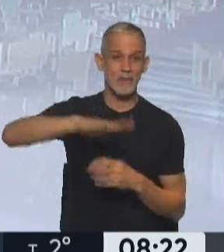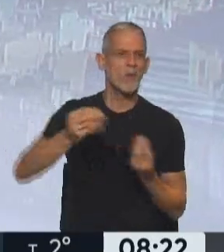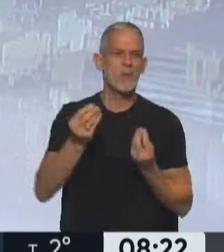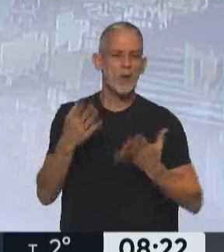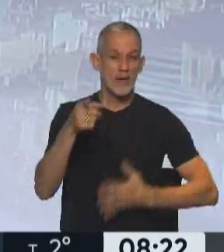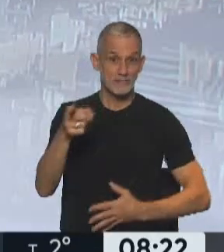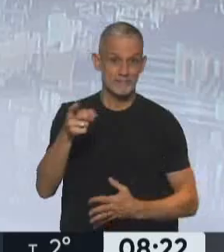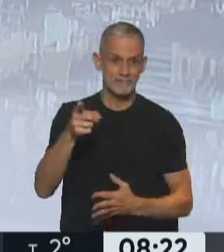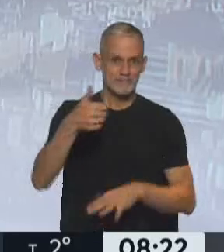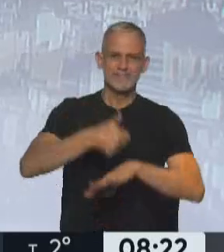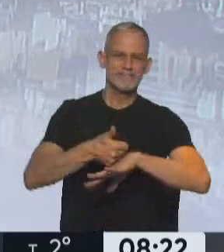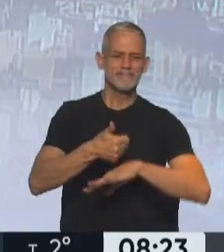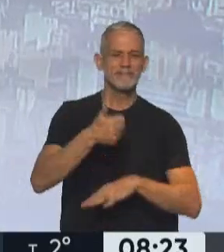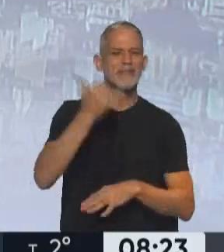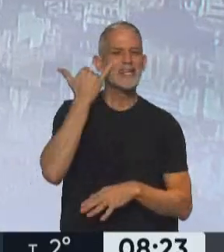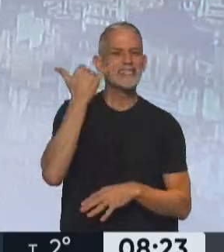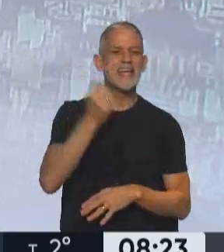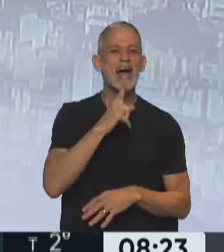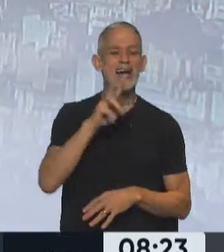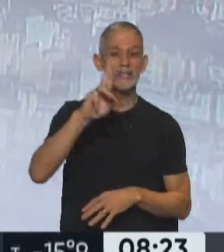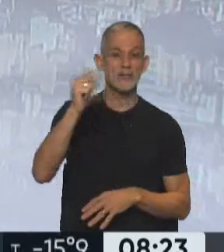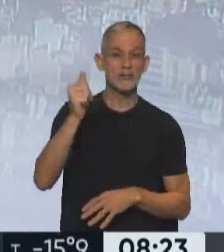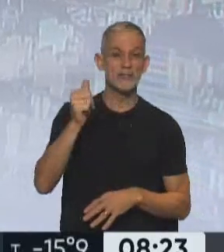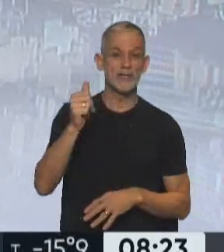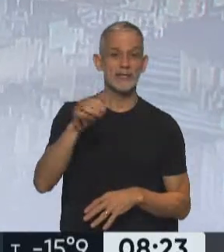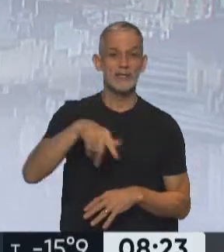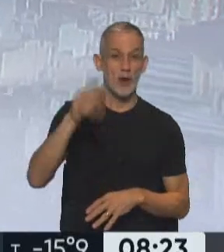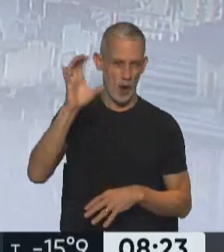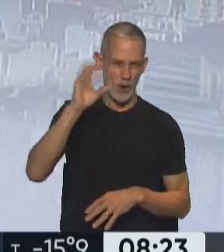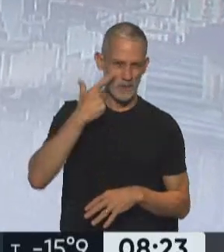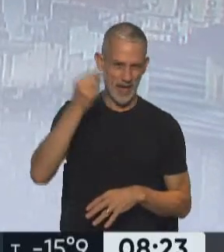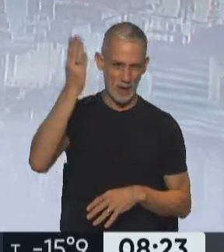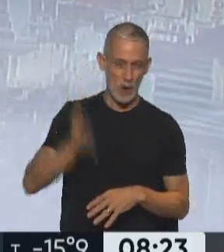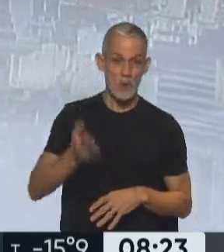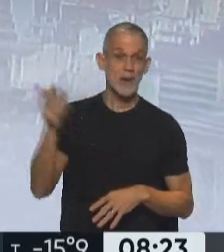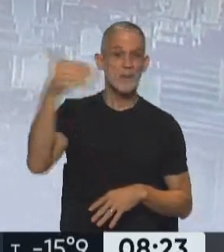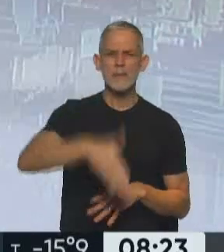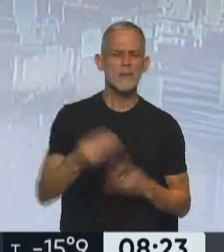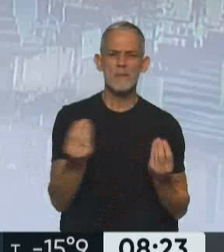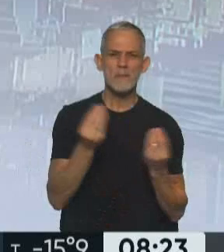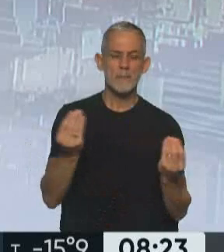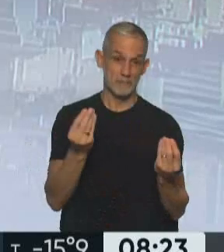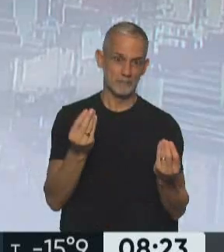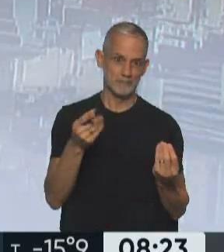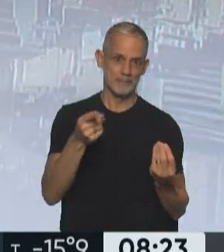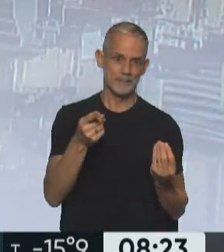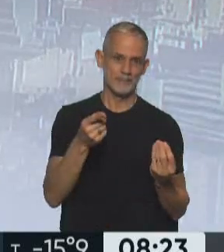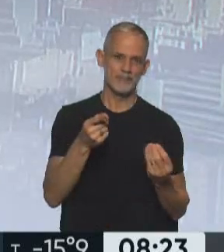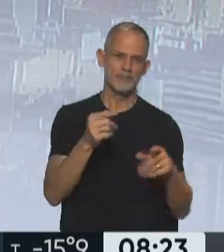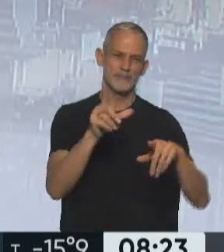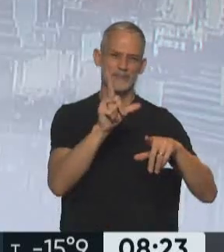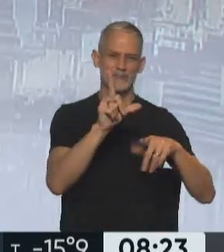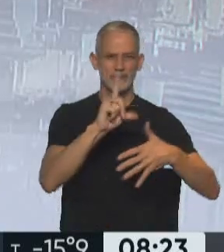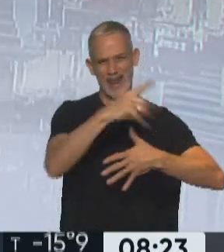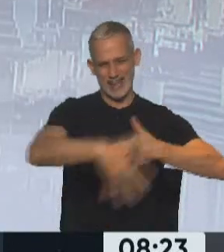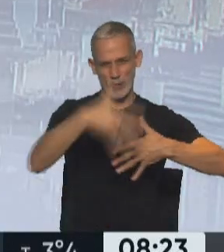porque ahí estuvo Sebastián Yatra, el músico y cantante colombiano, que viene en su parte sudamericana